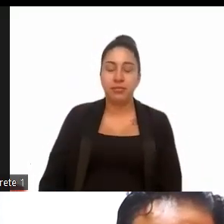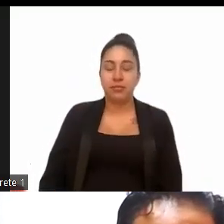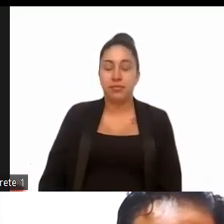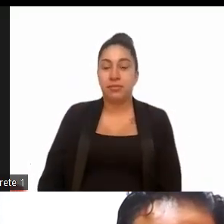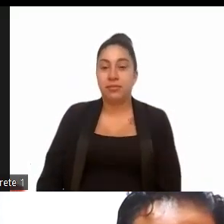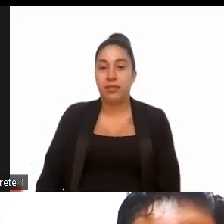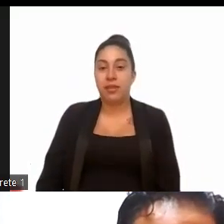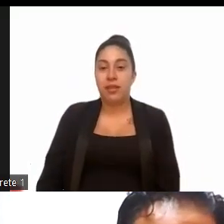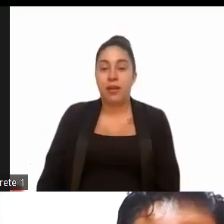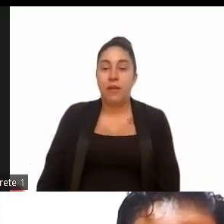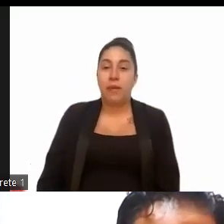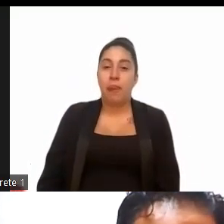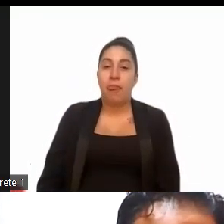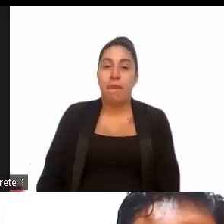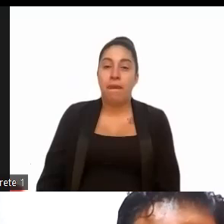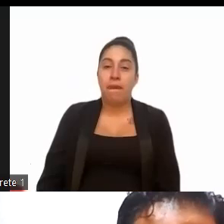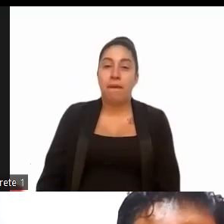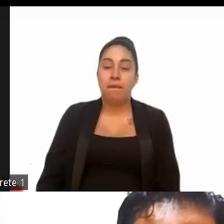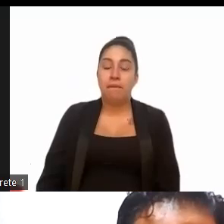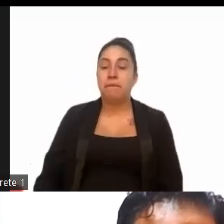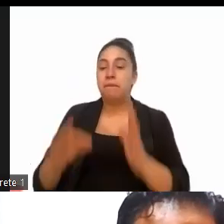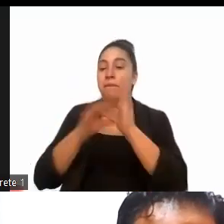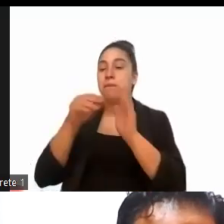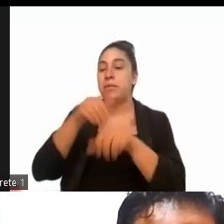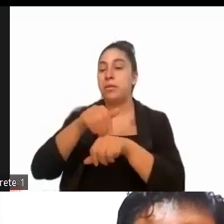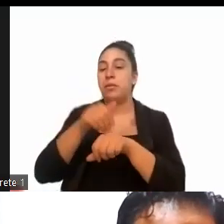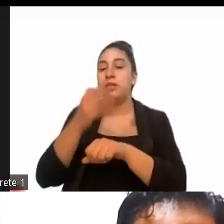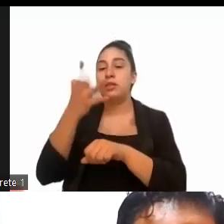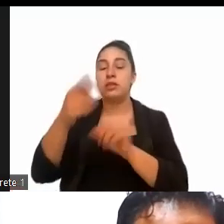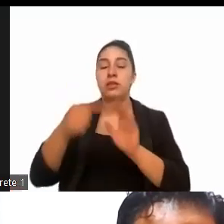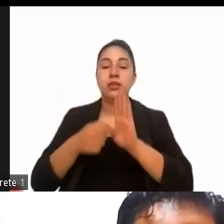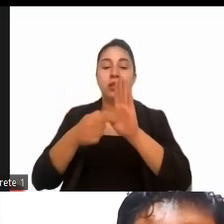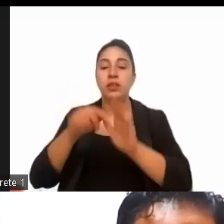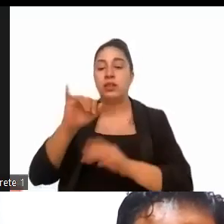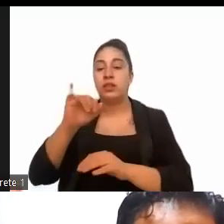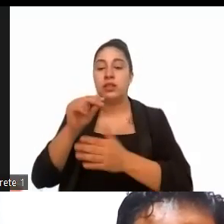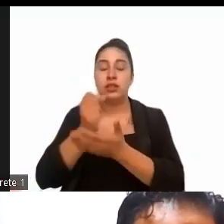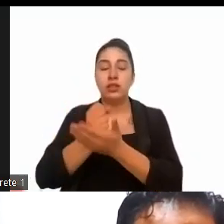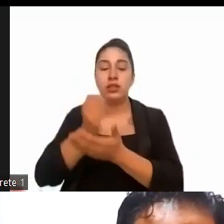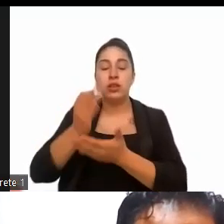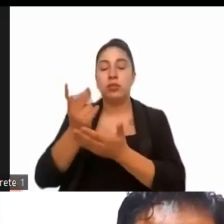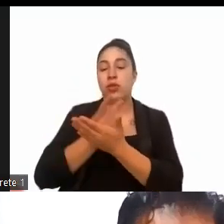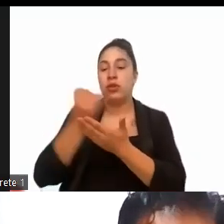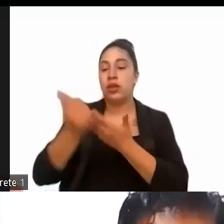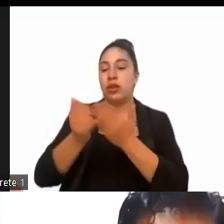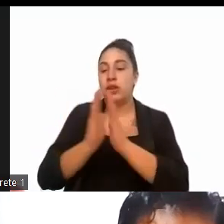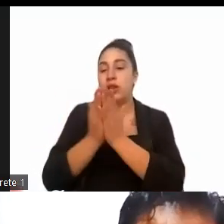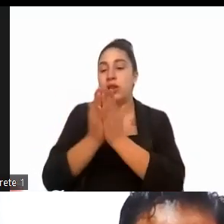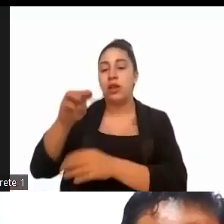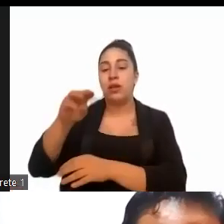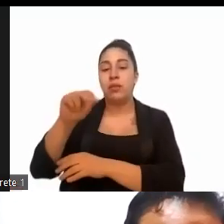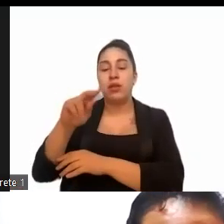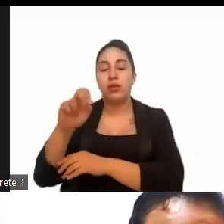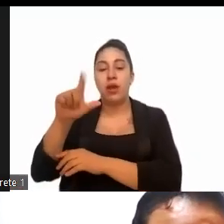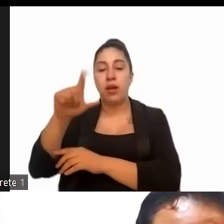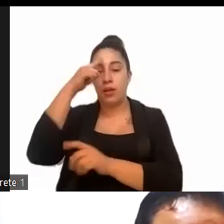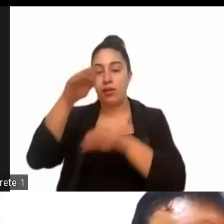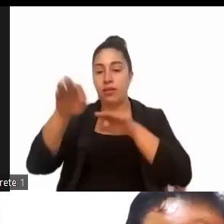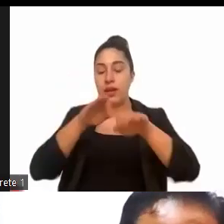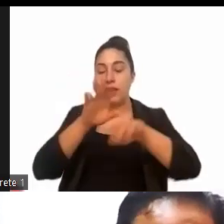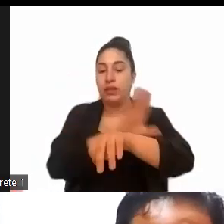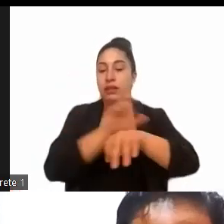El punto número 5 del orden del día es la presentación y, en su caso, aprobación del proyecto del manual del Comité de Transparencia del Congreso de la Ciudad de México,